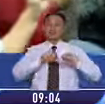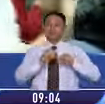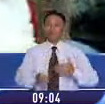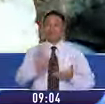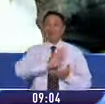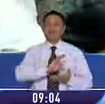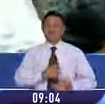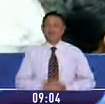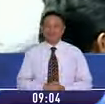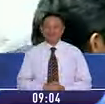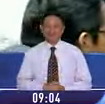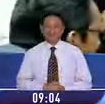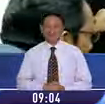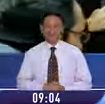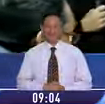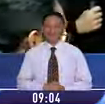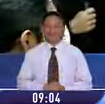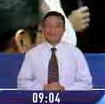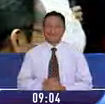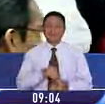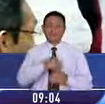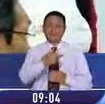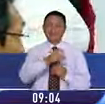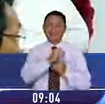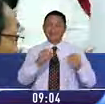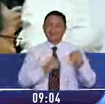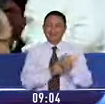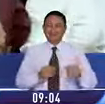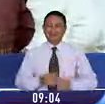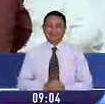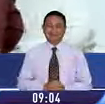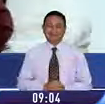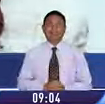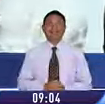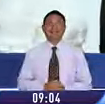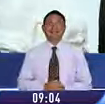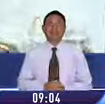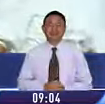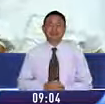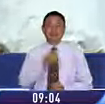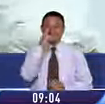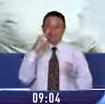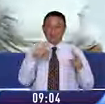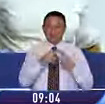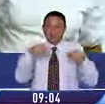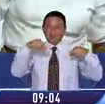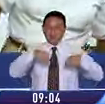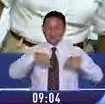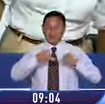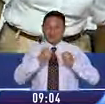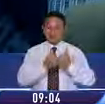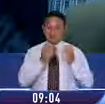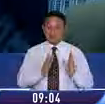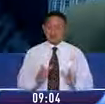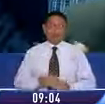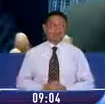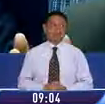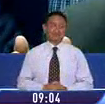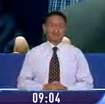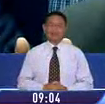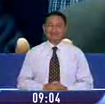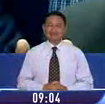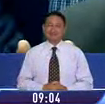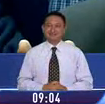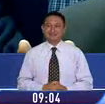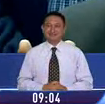Nacional, en una oficina fuera del Palacio Legislativo para reconocer que ya no son asambleístas. No nos aferramos